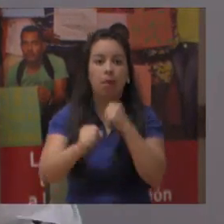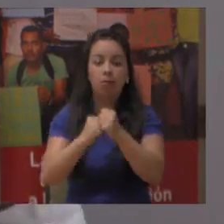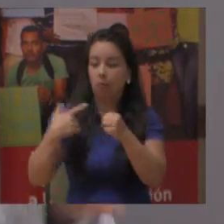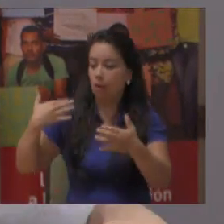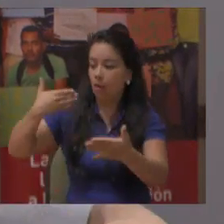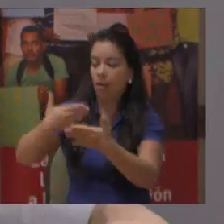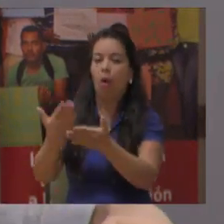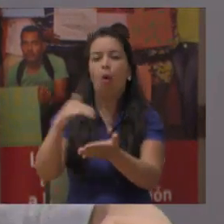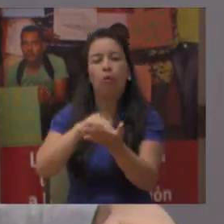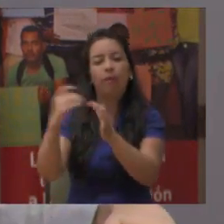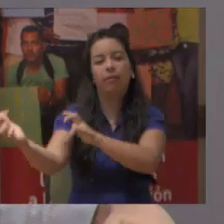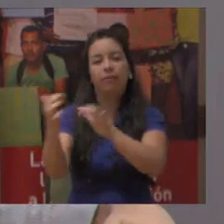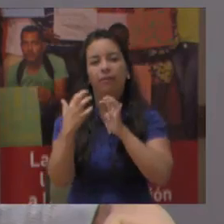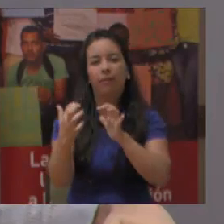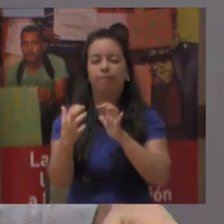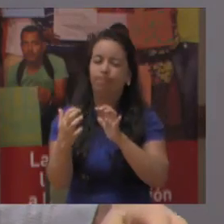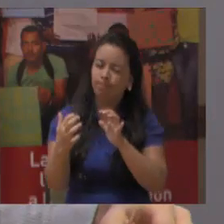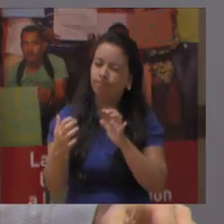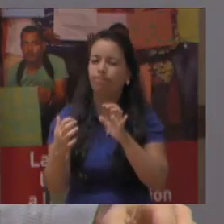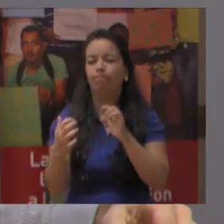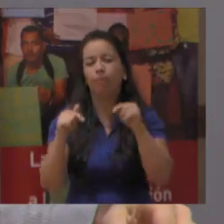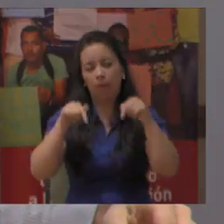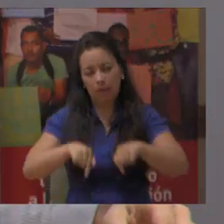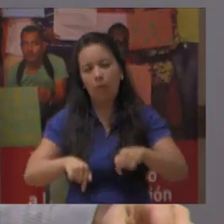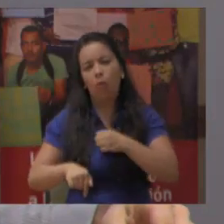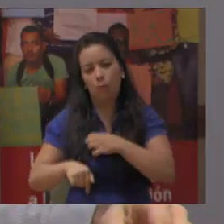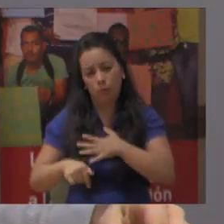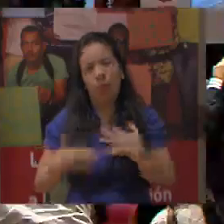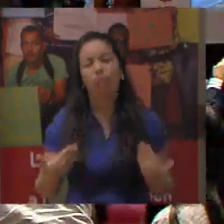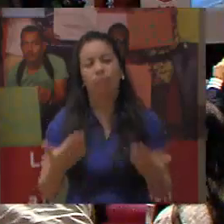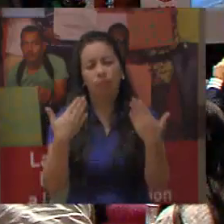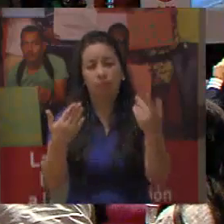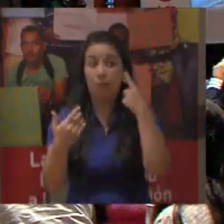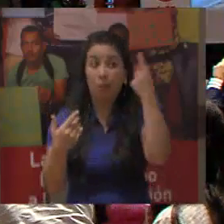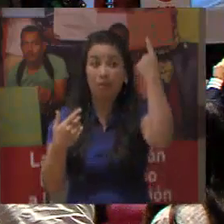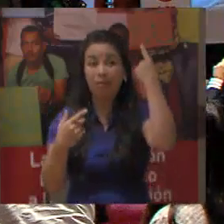Entonces, aprovechemos esta oportunidad, no la politicemos más.